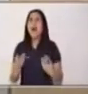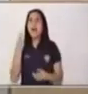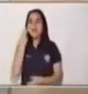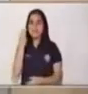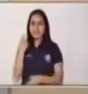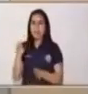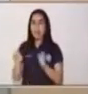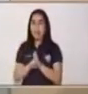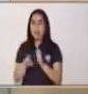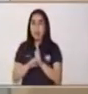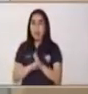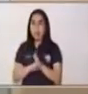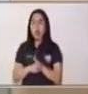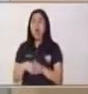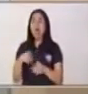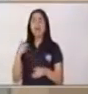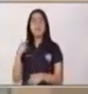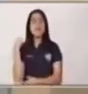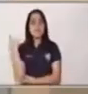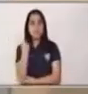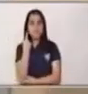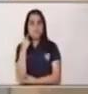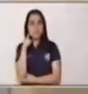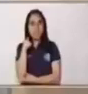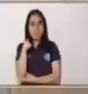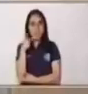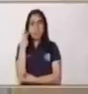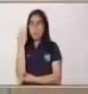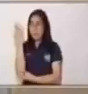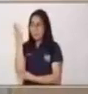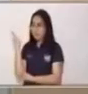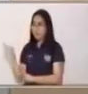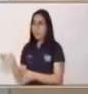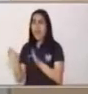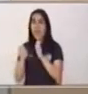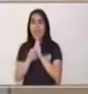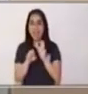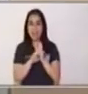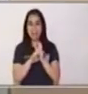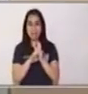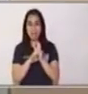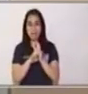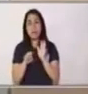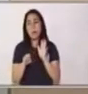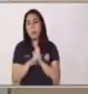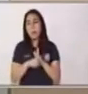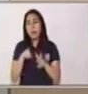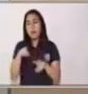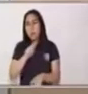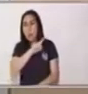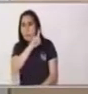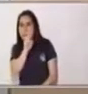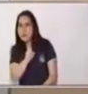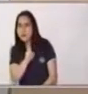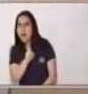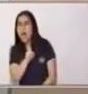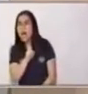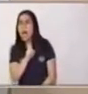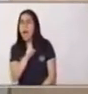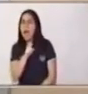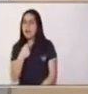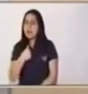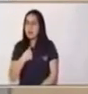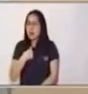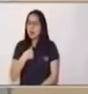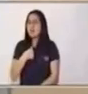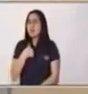de anticipar que la persona que va a resolver esas preguntas o contestar pueda saber de